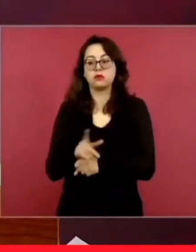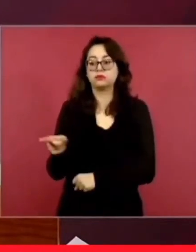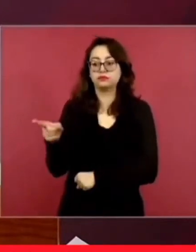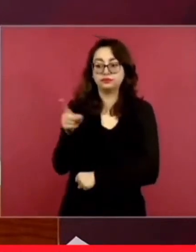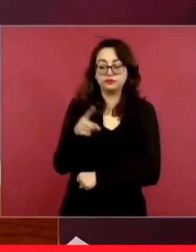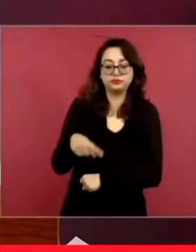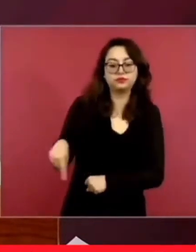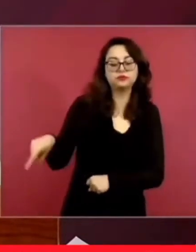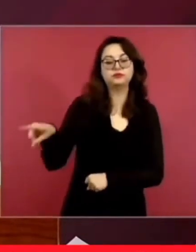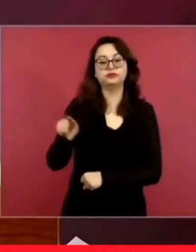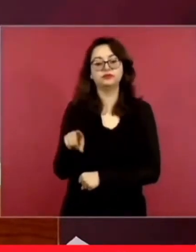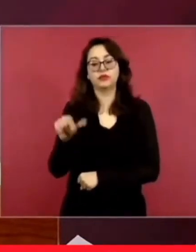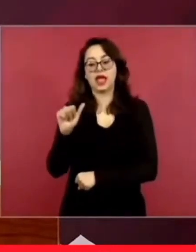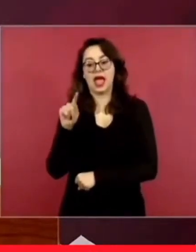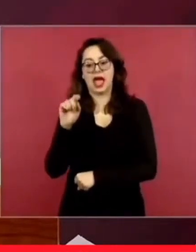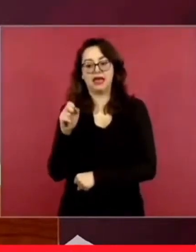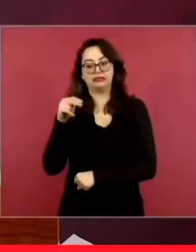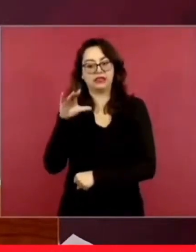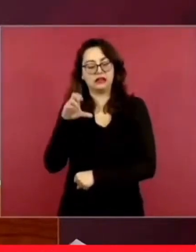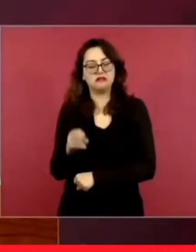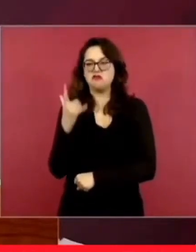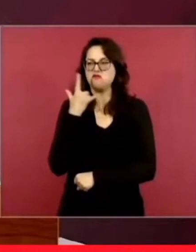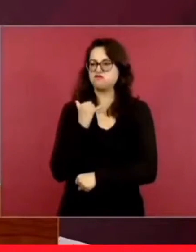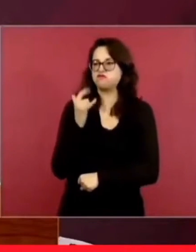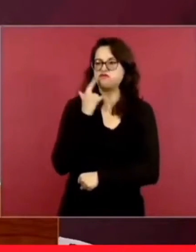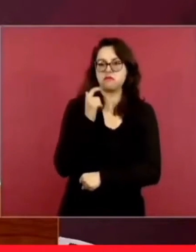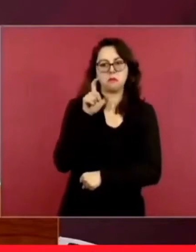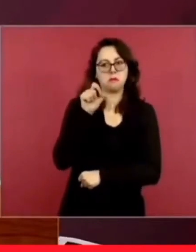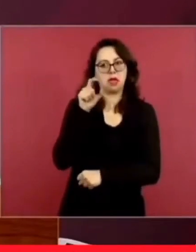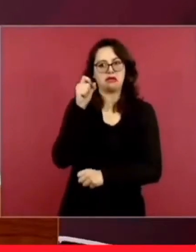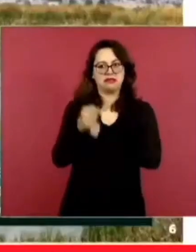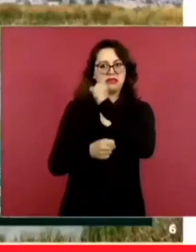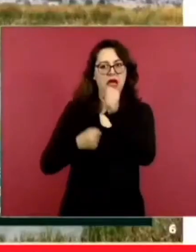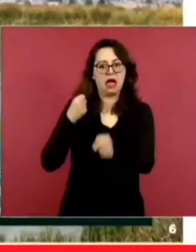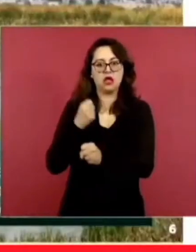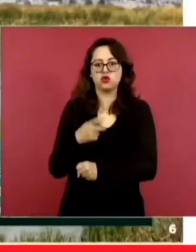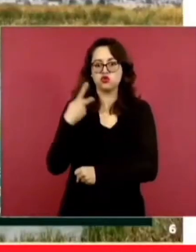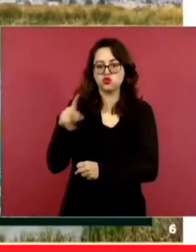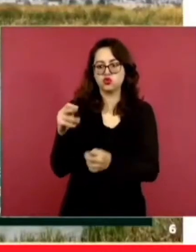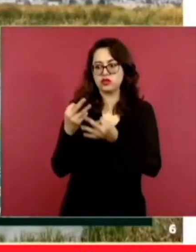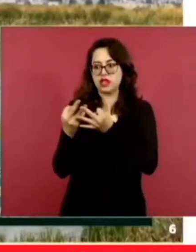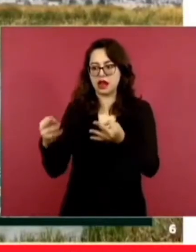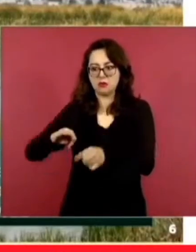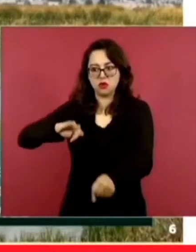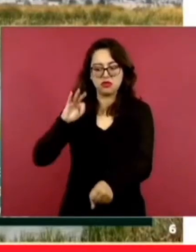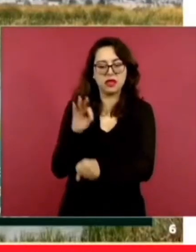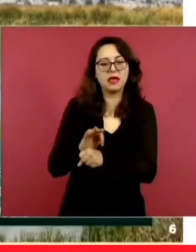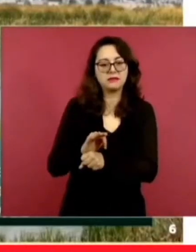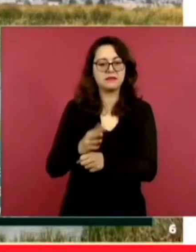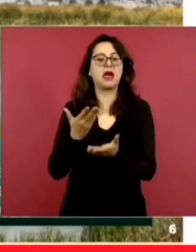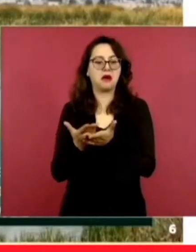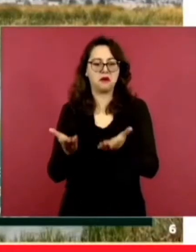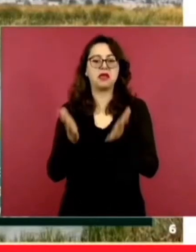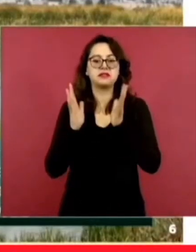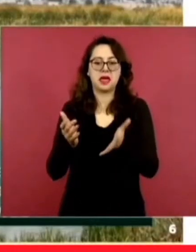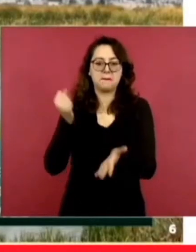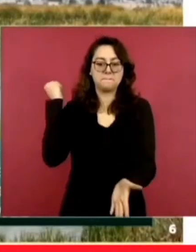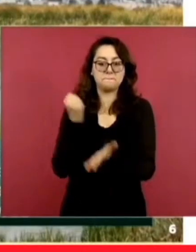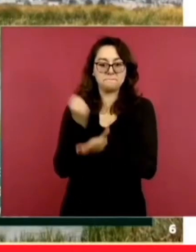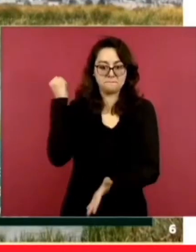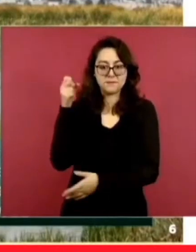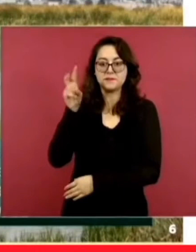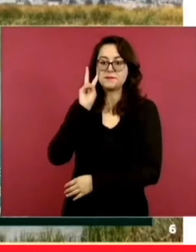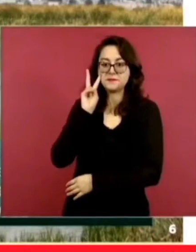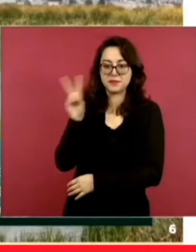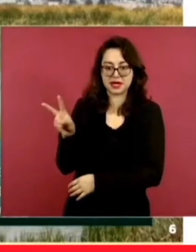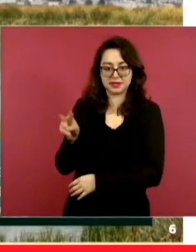Tierra, mejor conocidos como Atenco. Esta área de protección de recursos naturales se logra con